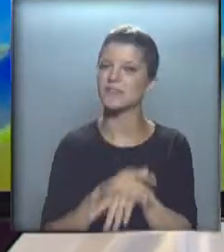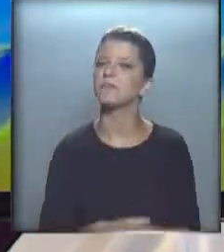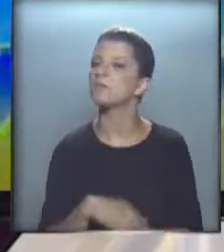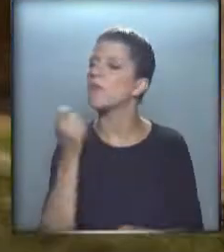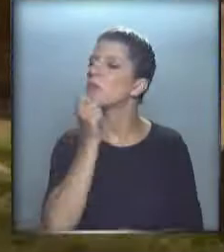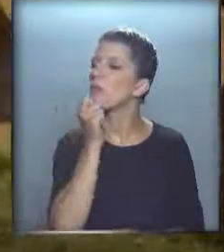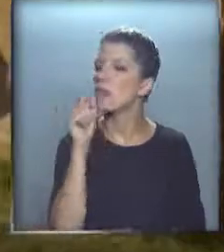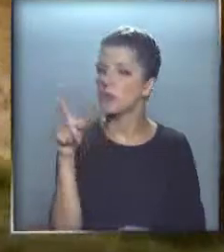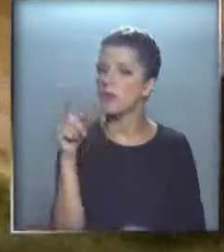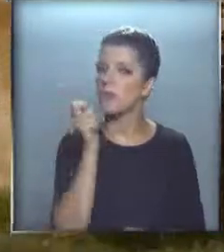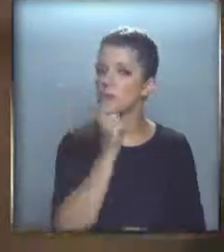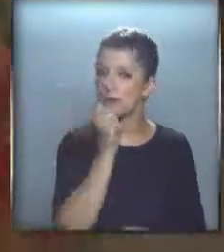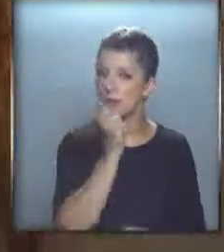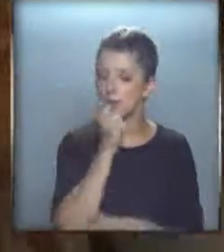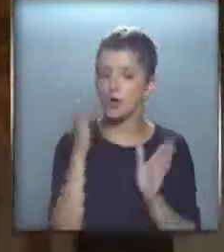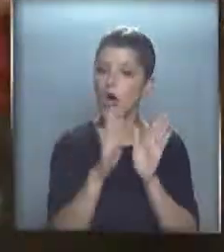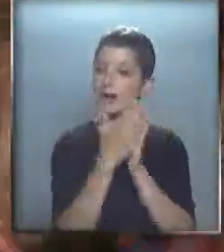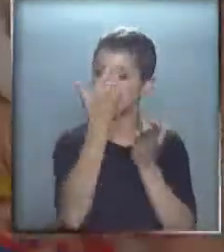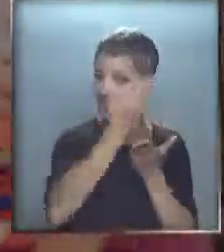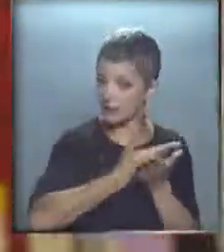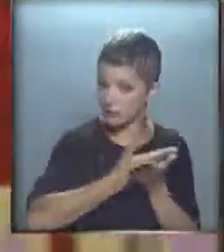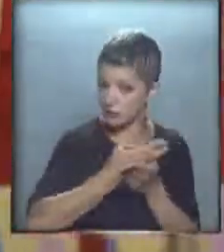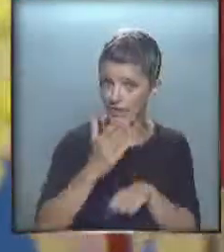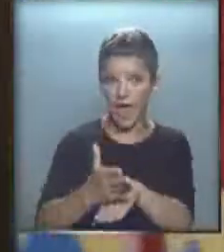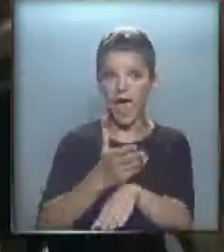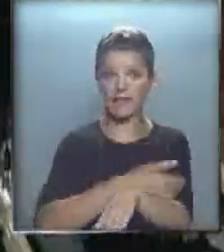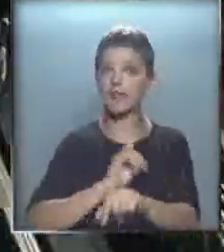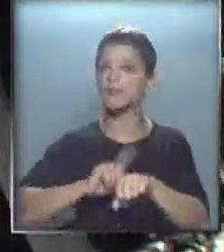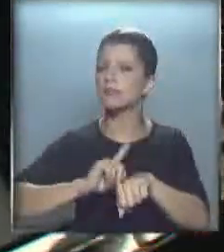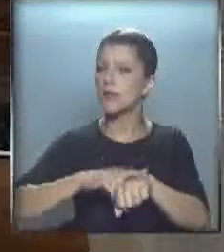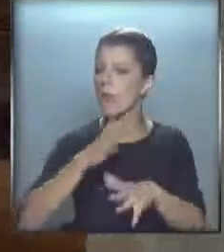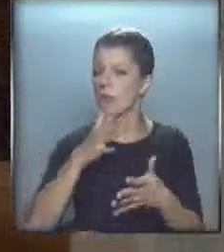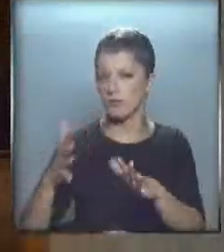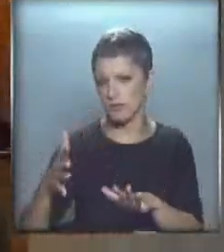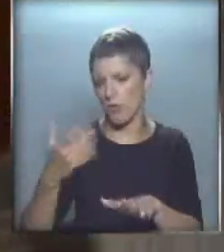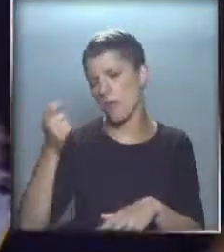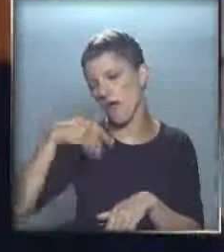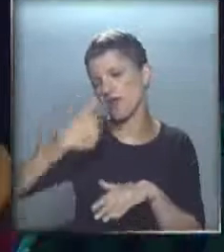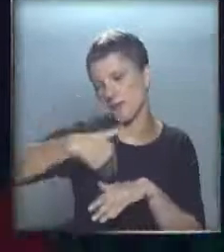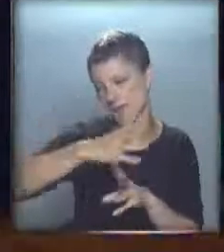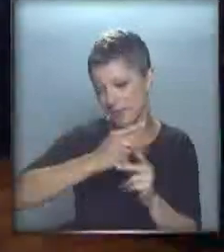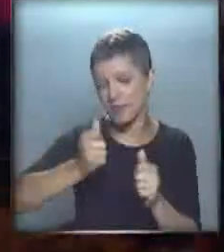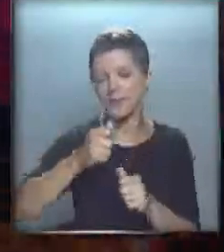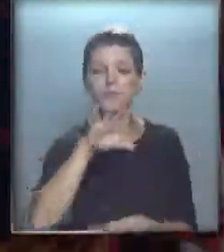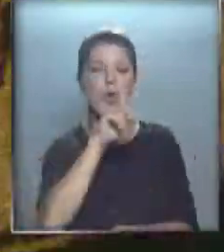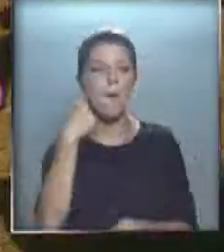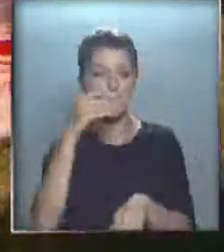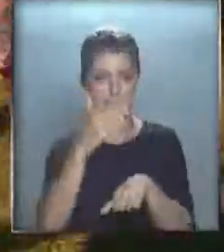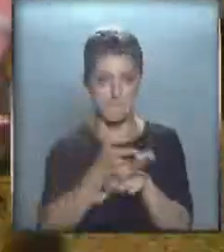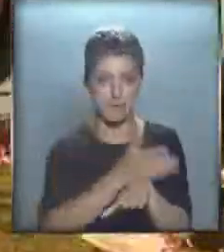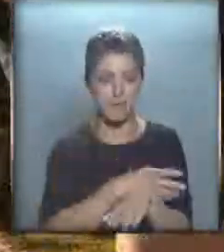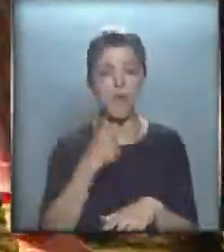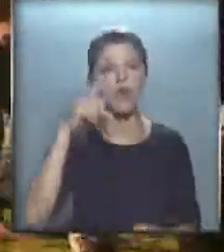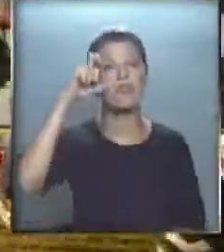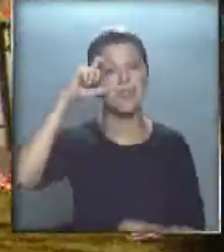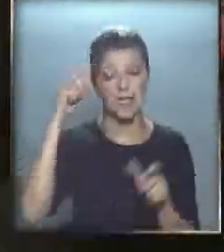libros con cuánto tiempo de antelación. Y ahora estamos. Ahora ya, muy... digamos, como que ya tienen los personajes. Estamos, empezamos como con 10 capítulos abiertos. Sí,